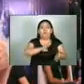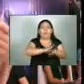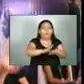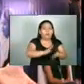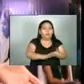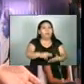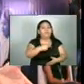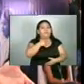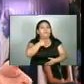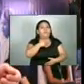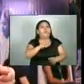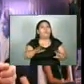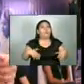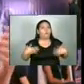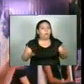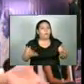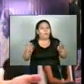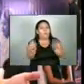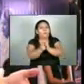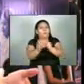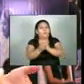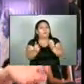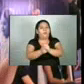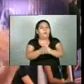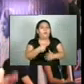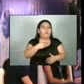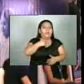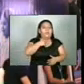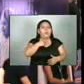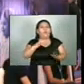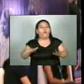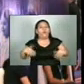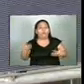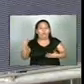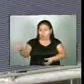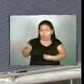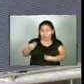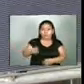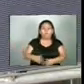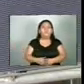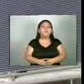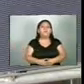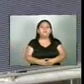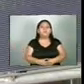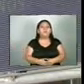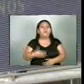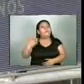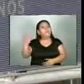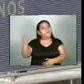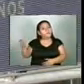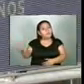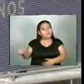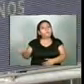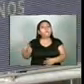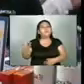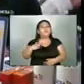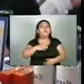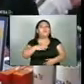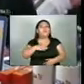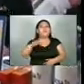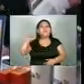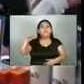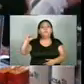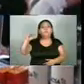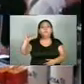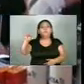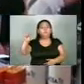pagar. Y sobre todo que cuando haya problemas, pues sea difícil de que la aseguradora me pague. De esta manera, Aseguradora AXA